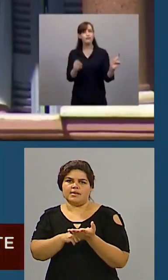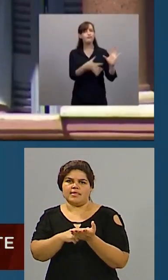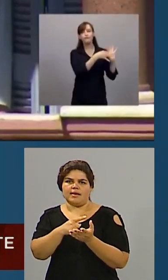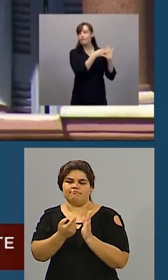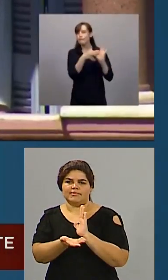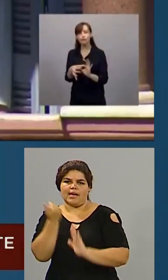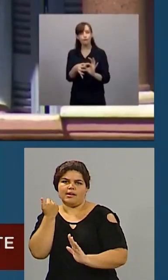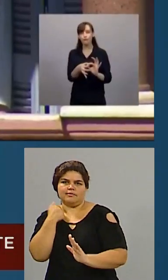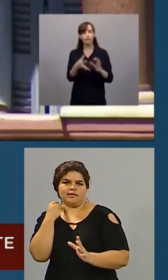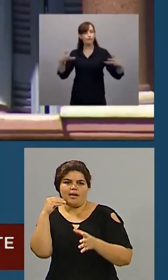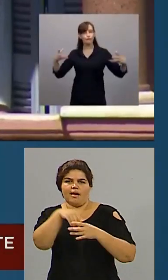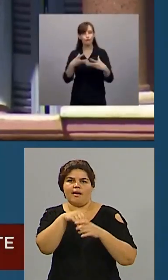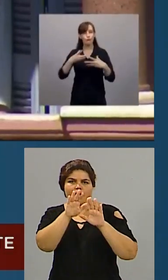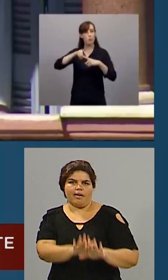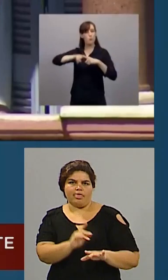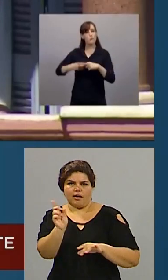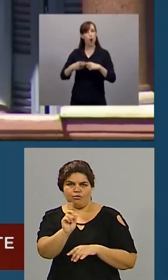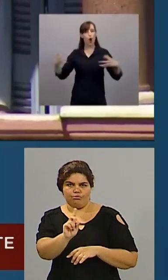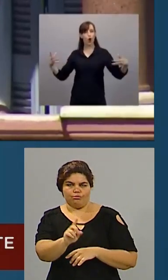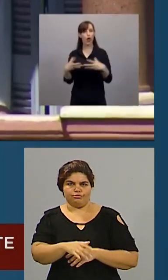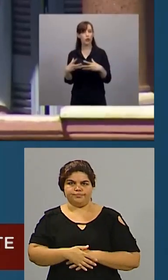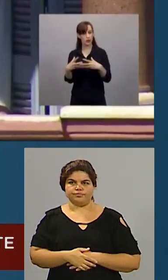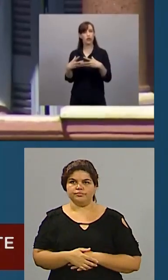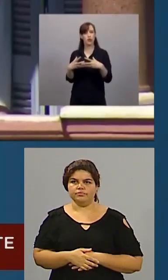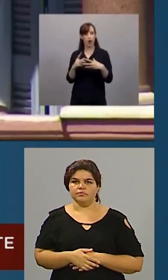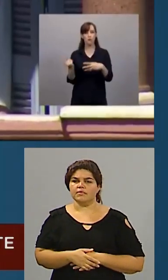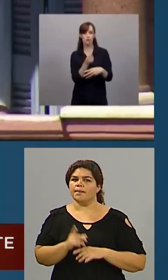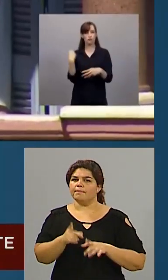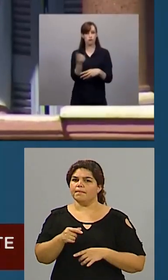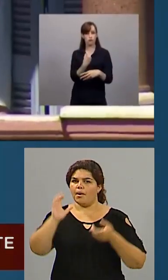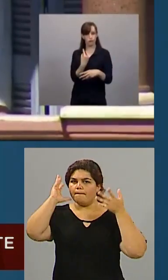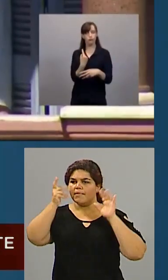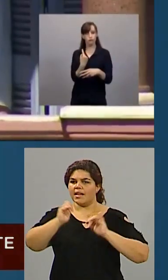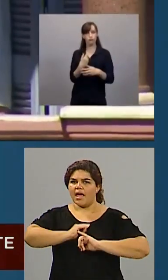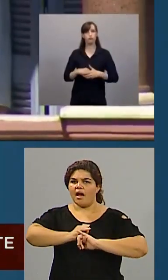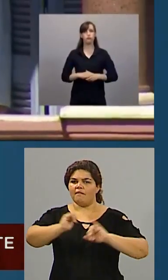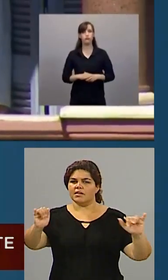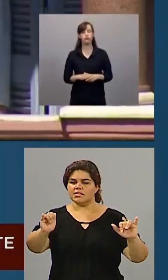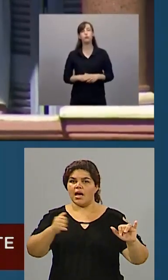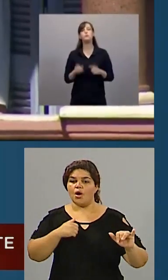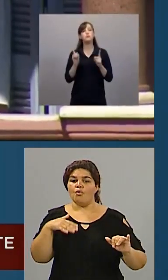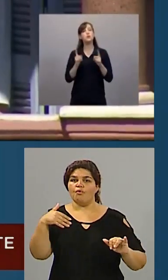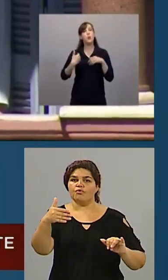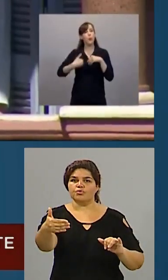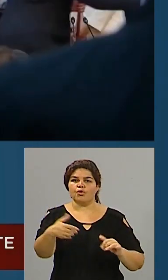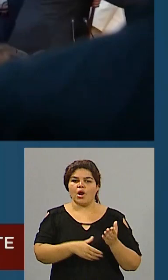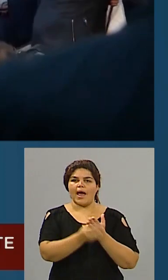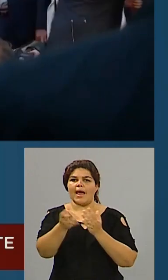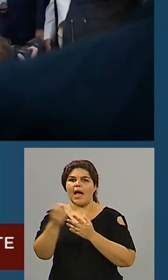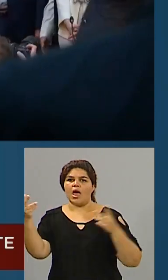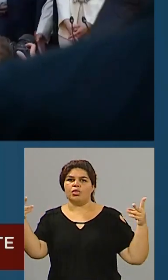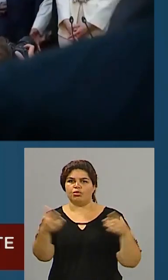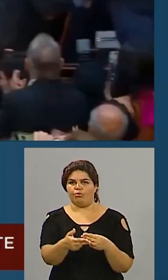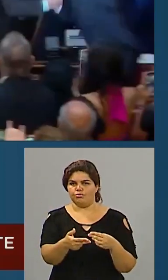Sí, porque Milei habló claramente de un ajuste, que se viene un ajuste y hasta uno entiende que va a ser muy importante, porque él también